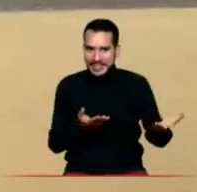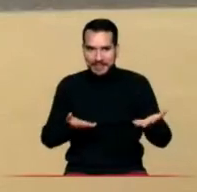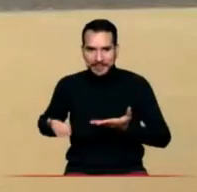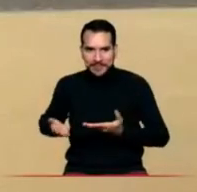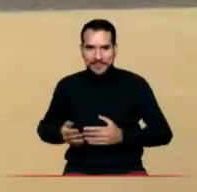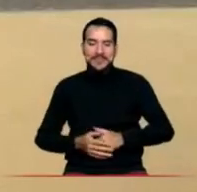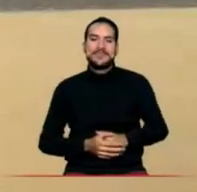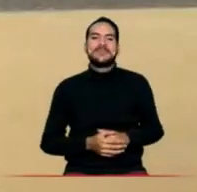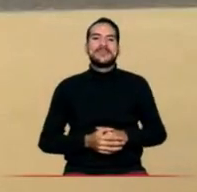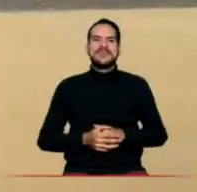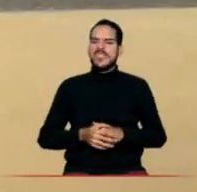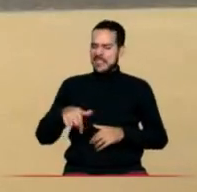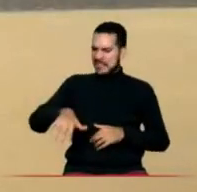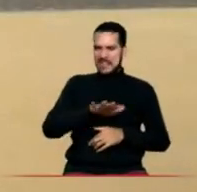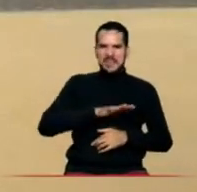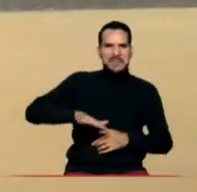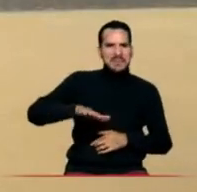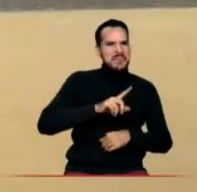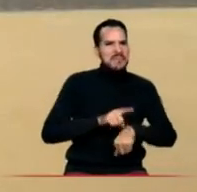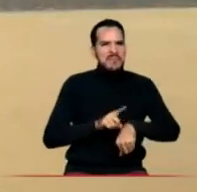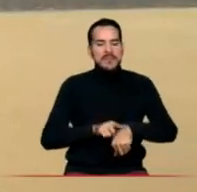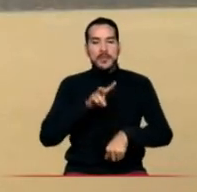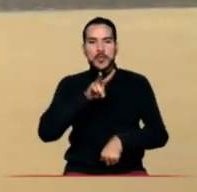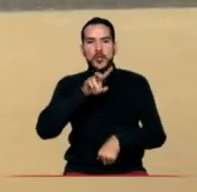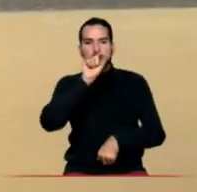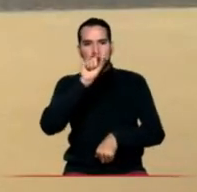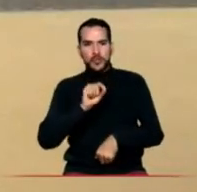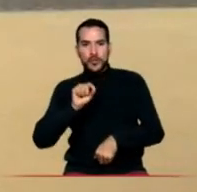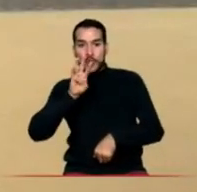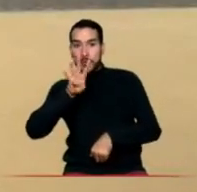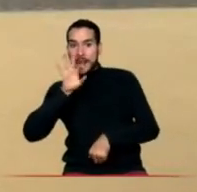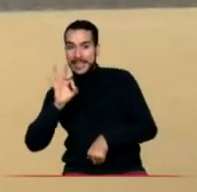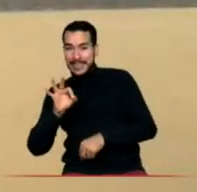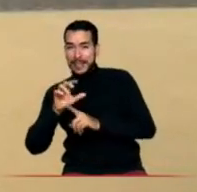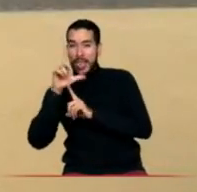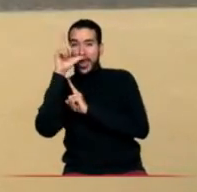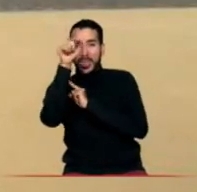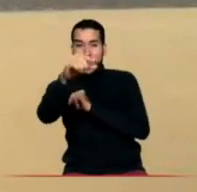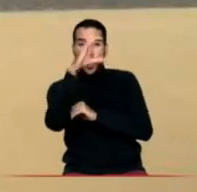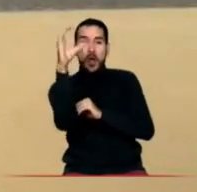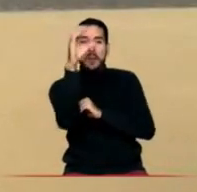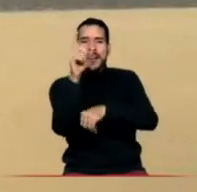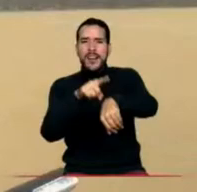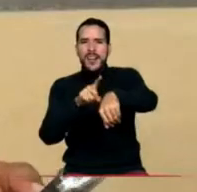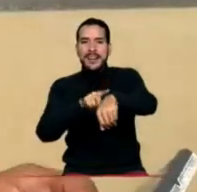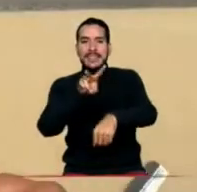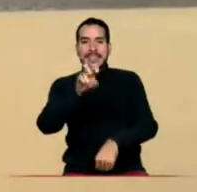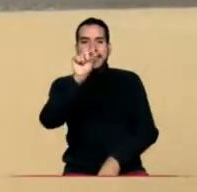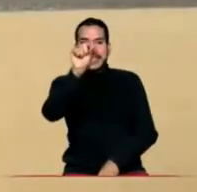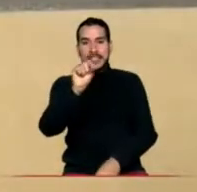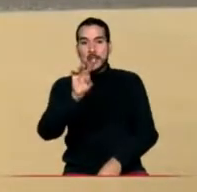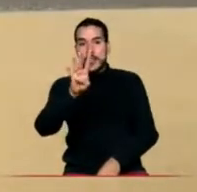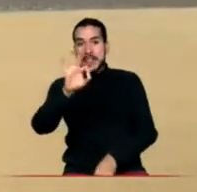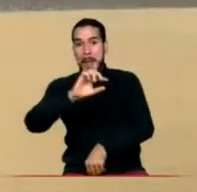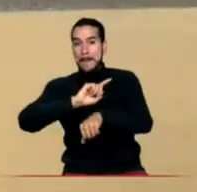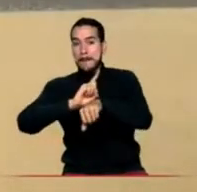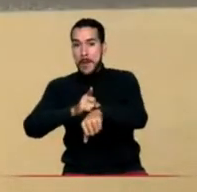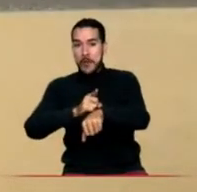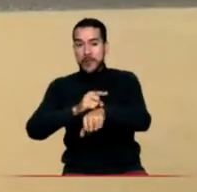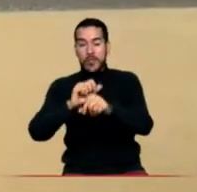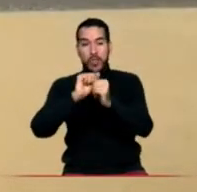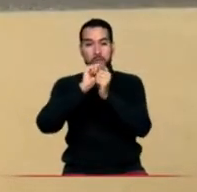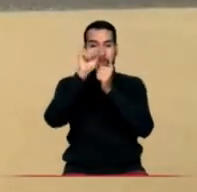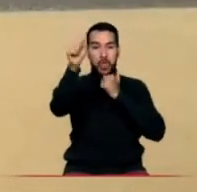Acá son las 2 de la tarde, 43 minutos. En Colombia son las 7 de la mañana, 43 minutos. Estamos en vivo y en directo. Somos el